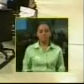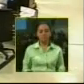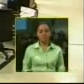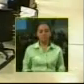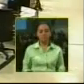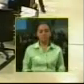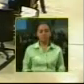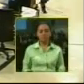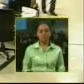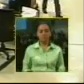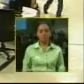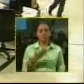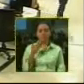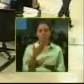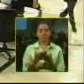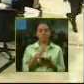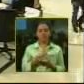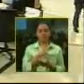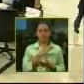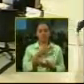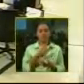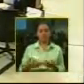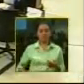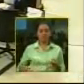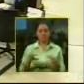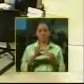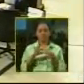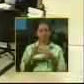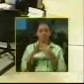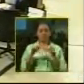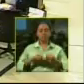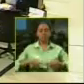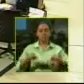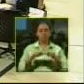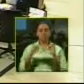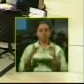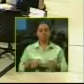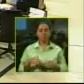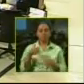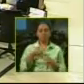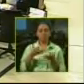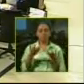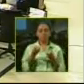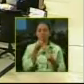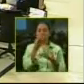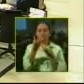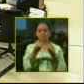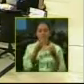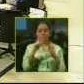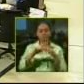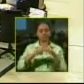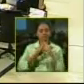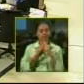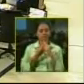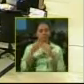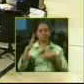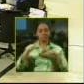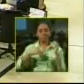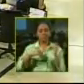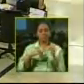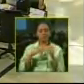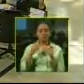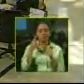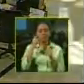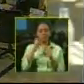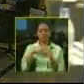Gracias, señor presidente, compañeras y compañeros asambleístas. Yo quisiera comenzar comentándoles que para que